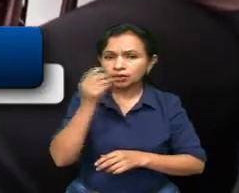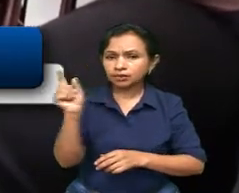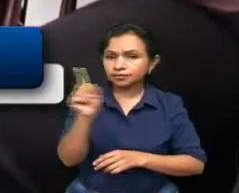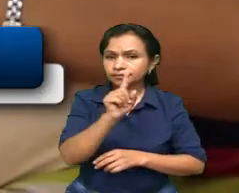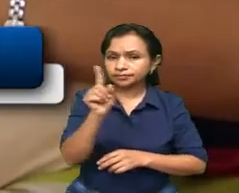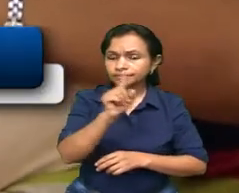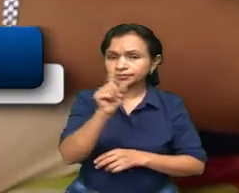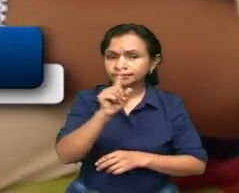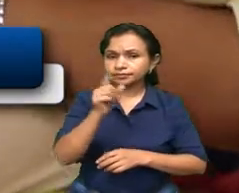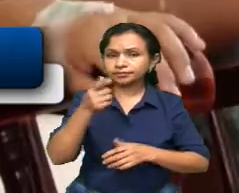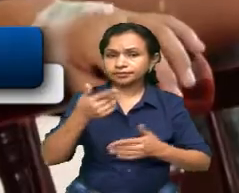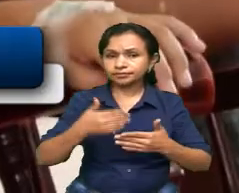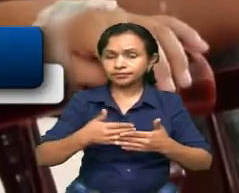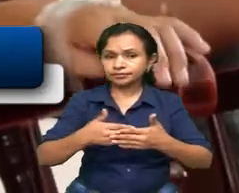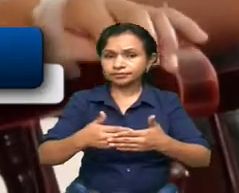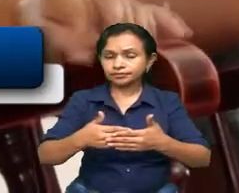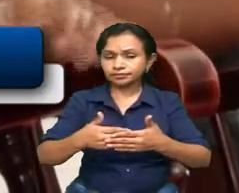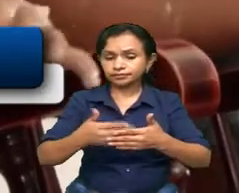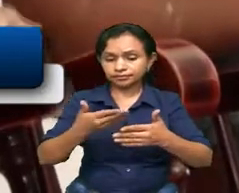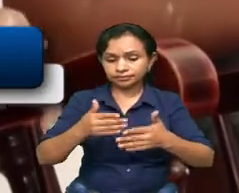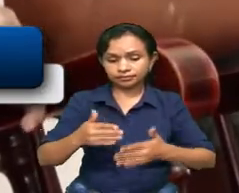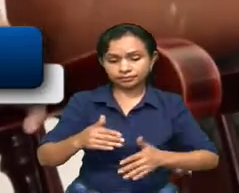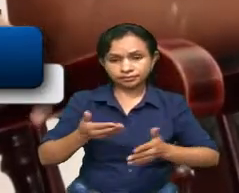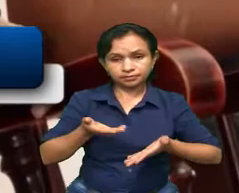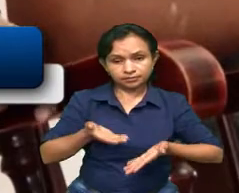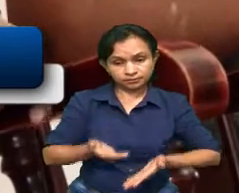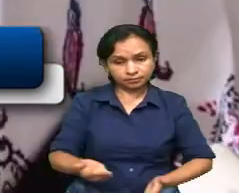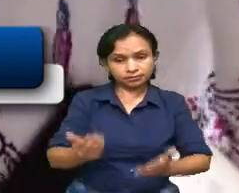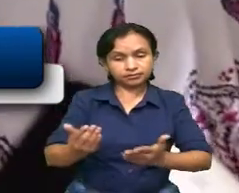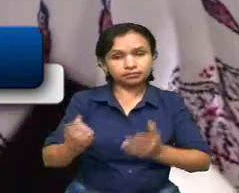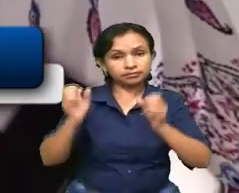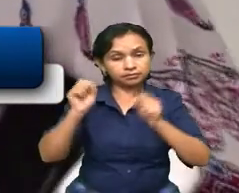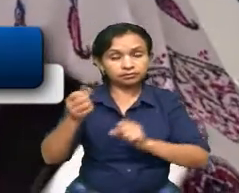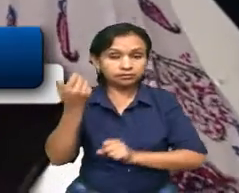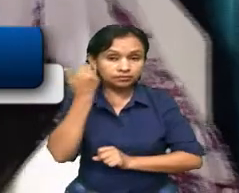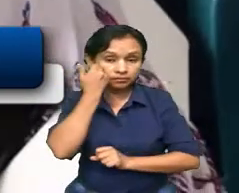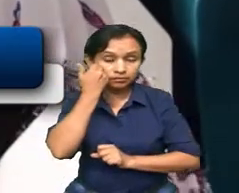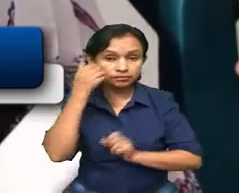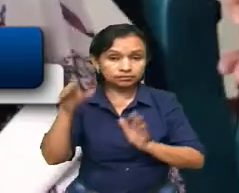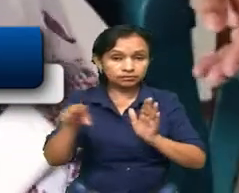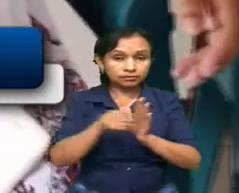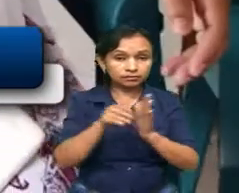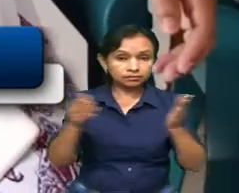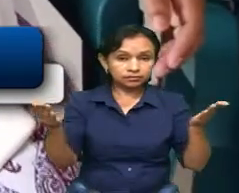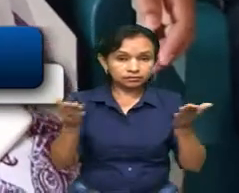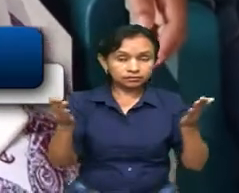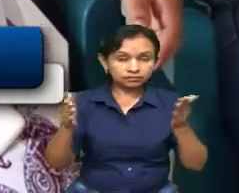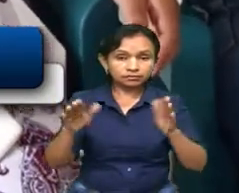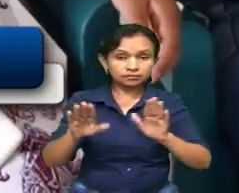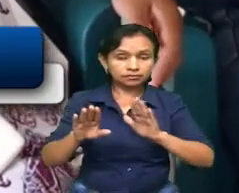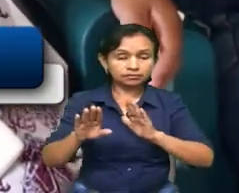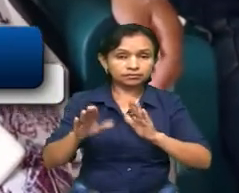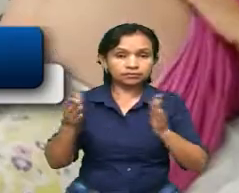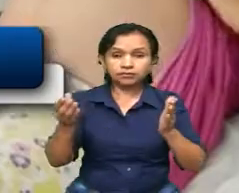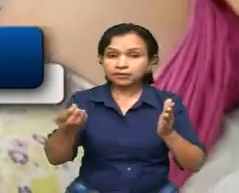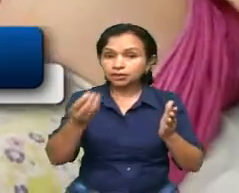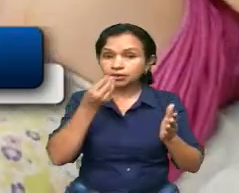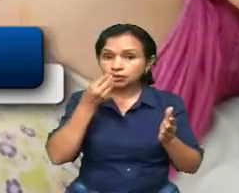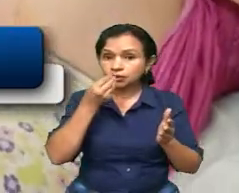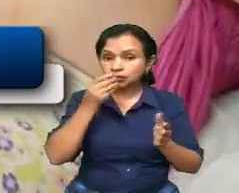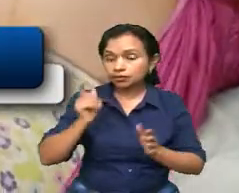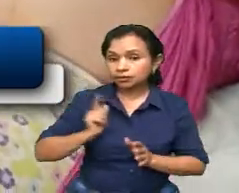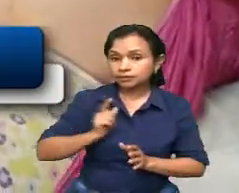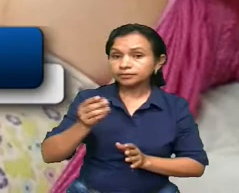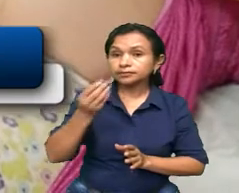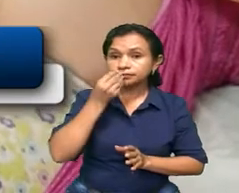etapa del postparto, ¿se puede contraer enfermedades? ¿Cómo evitarla? Alimentándose, tener una